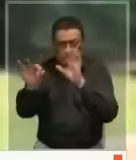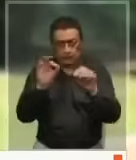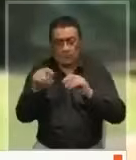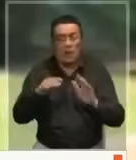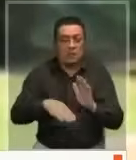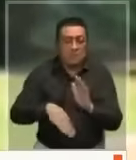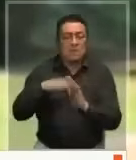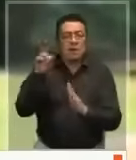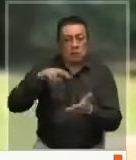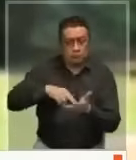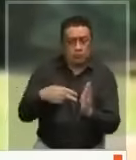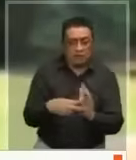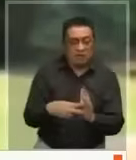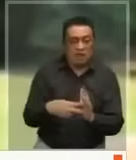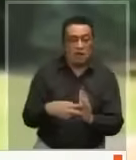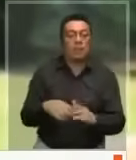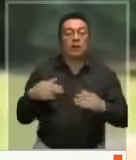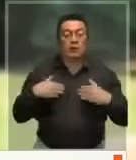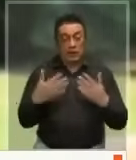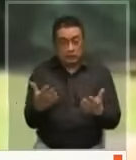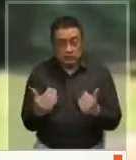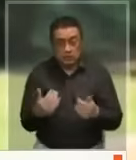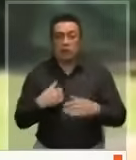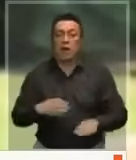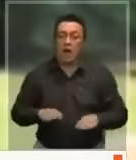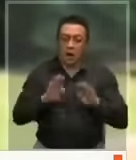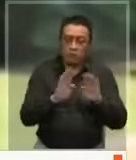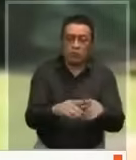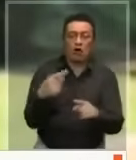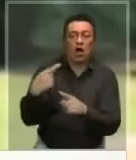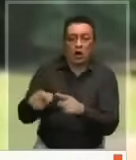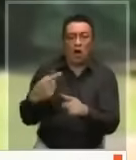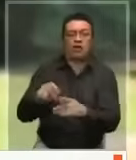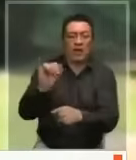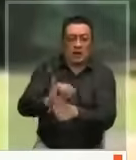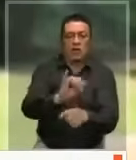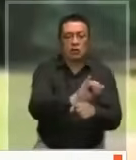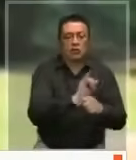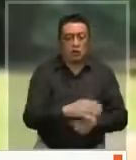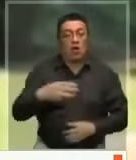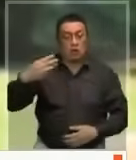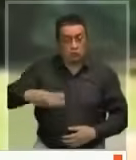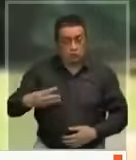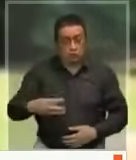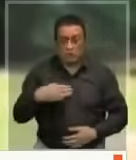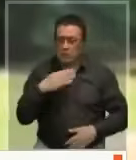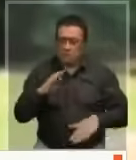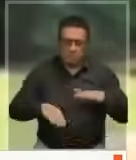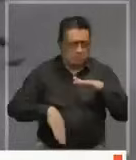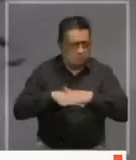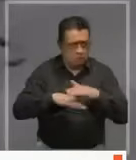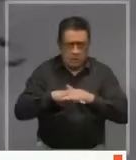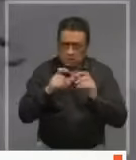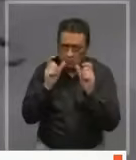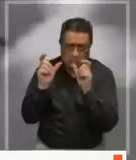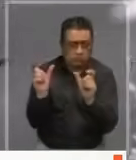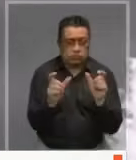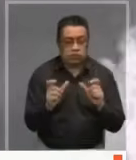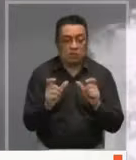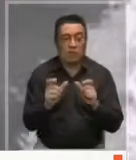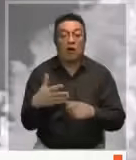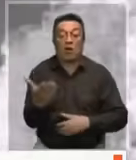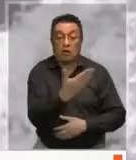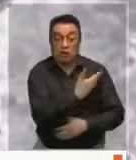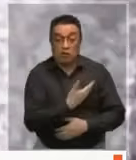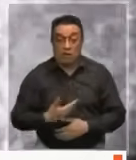más problemáticos. Lo que necesitamos es el apoyo de otras instituciones porque como municipio estamos al máximo de nuestra capacidad. Desde el gobierno